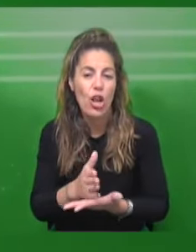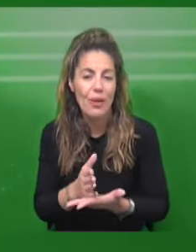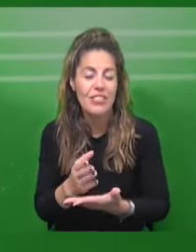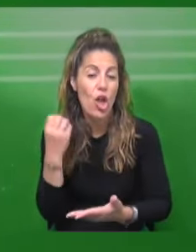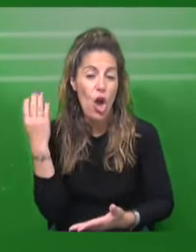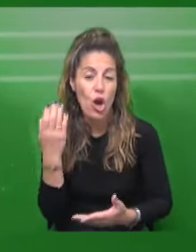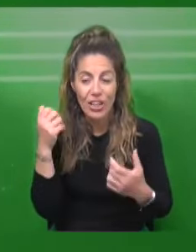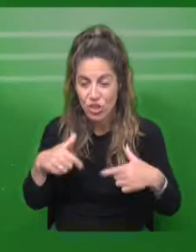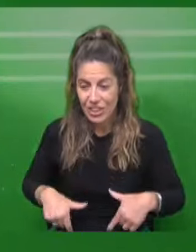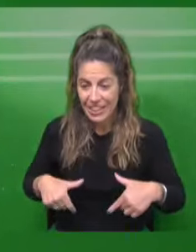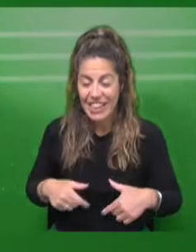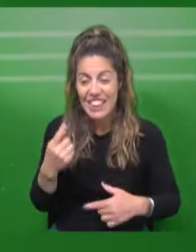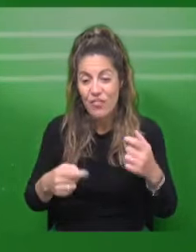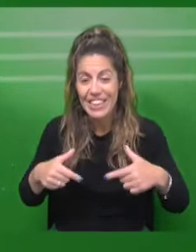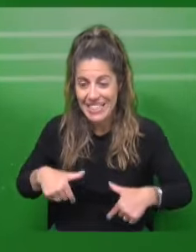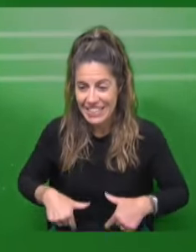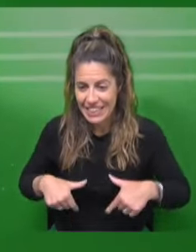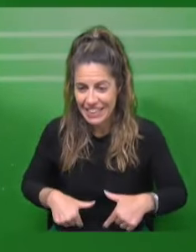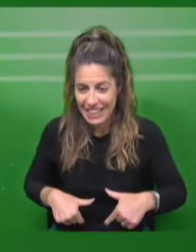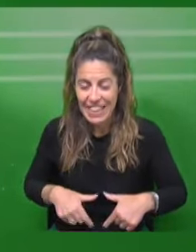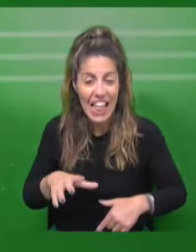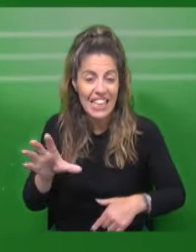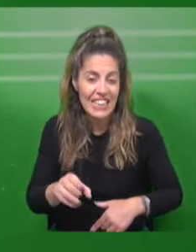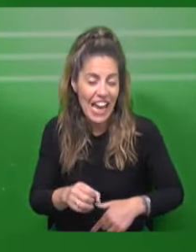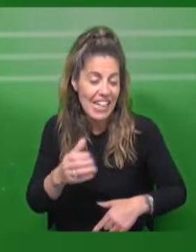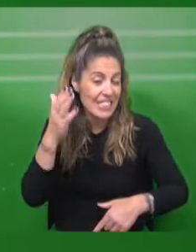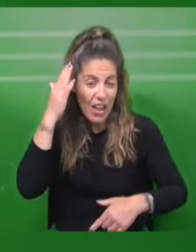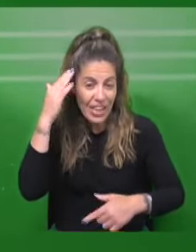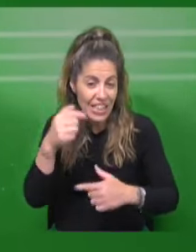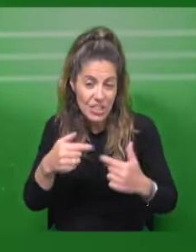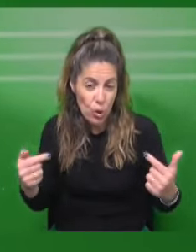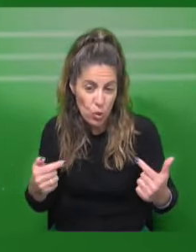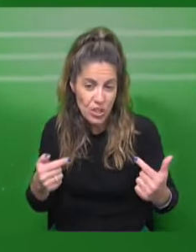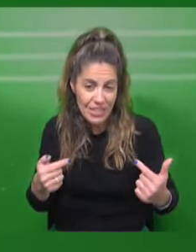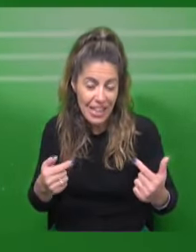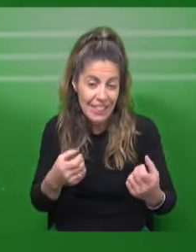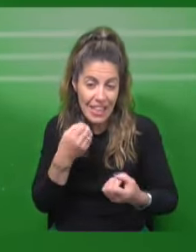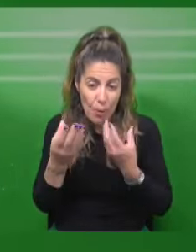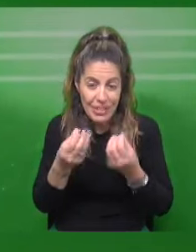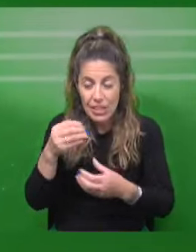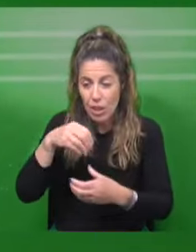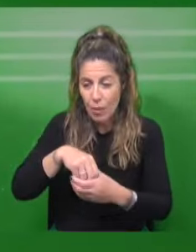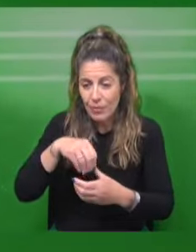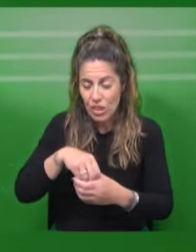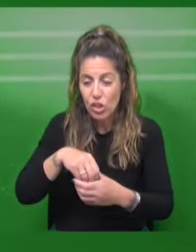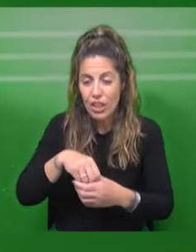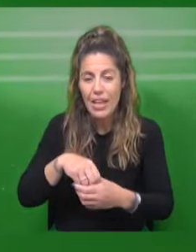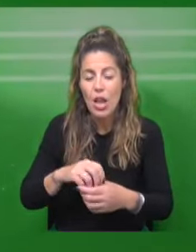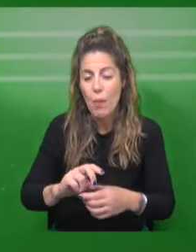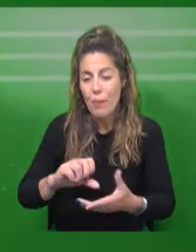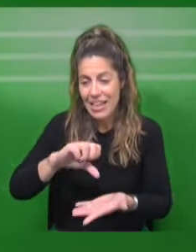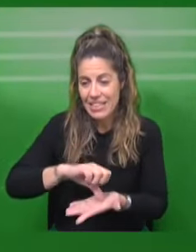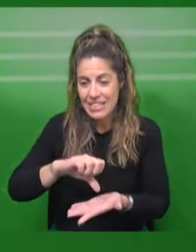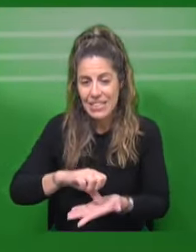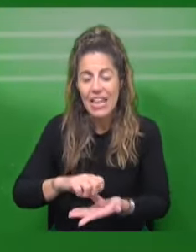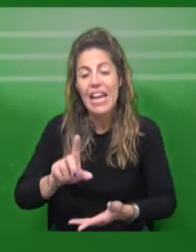intendente y las intendencias de traer saberes y expresiones de la Alimentación dentro del país y este la otra excepción